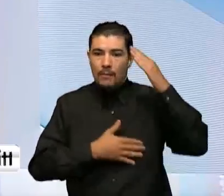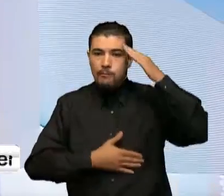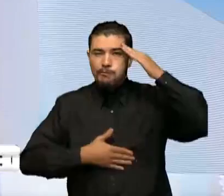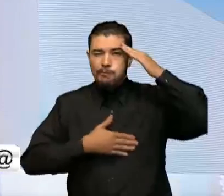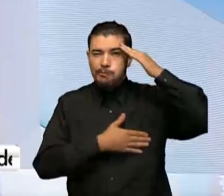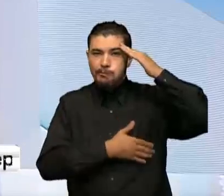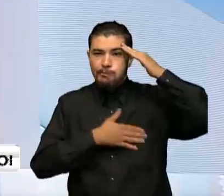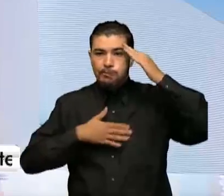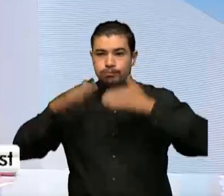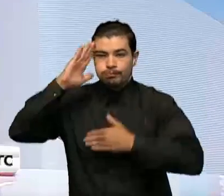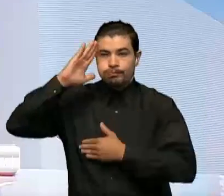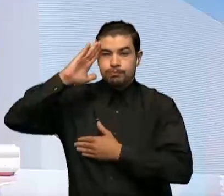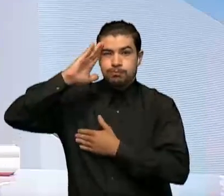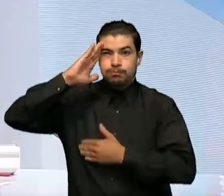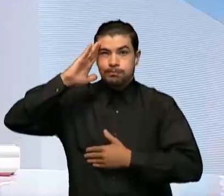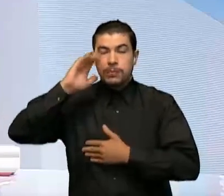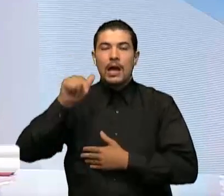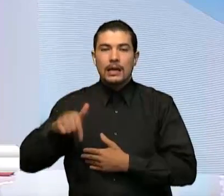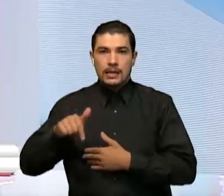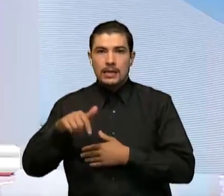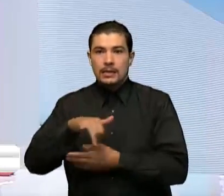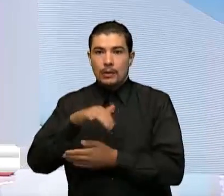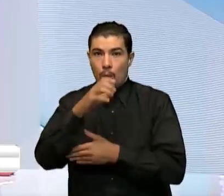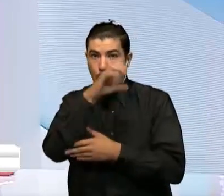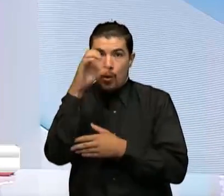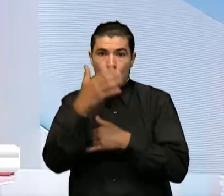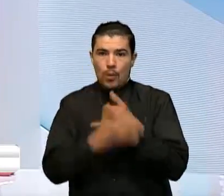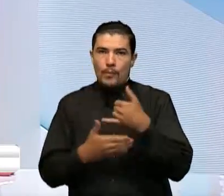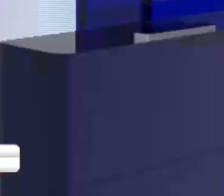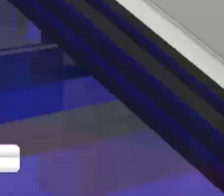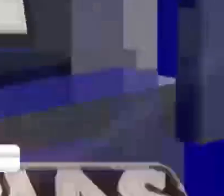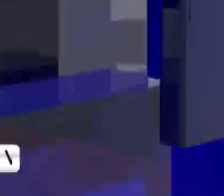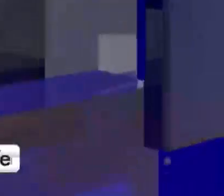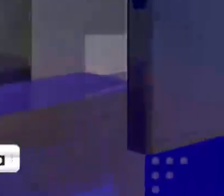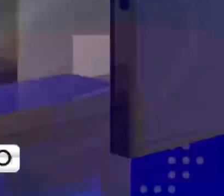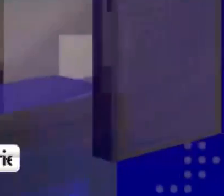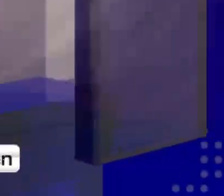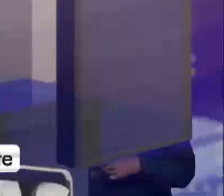estadística en santander a esta hora le preguntamos a pablo vázquez adelante